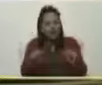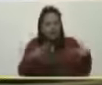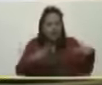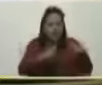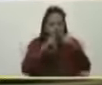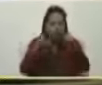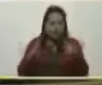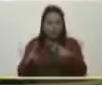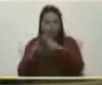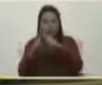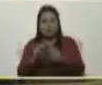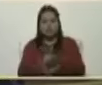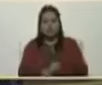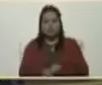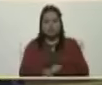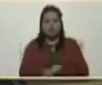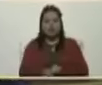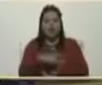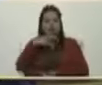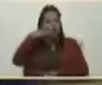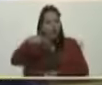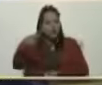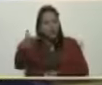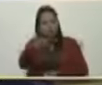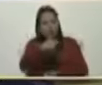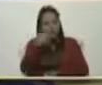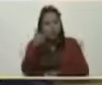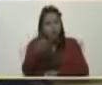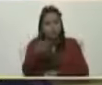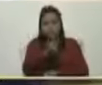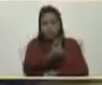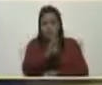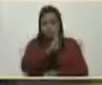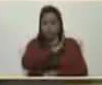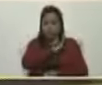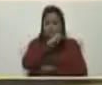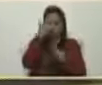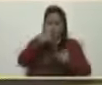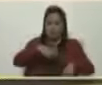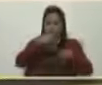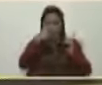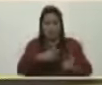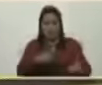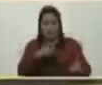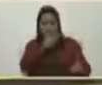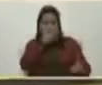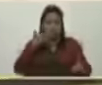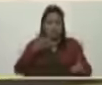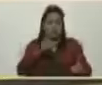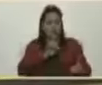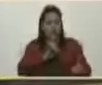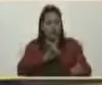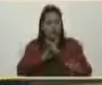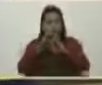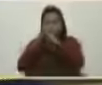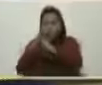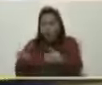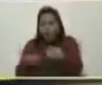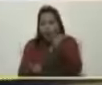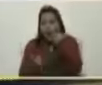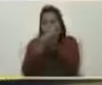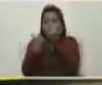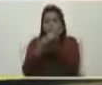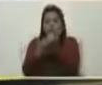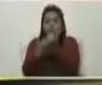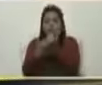encuentro, es la política de buscar no el beneficio personal, sino el beneficio del colectivo, de pensar realmente en